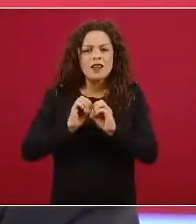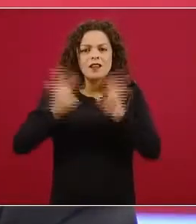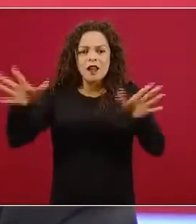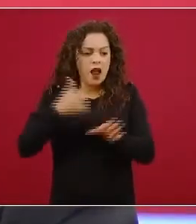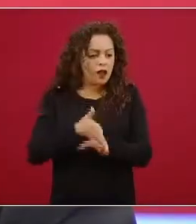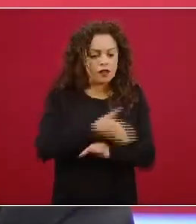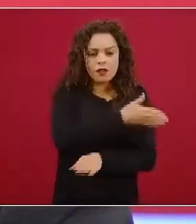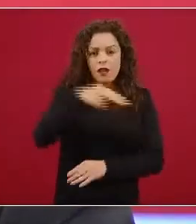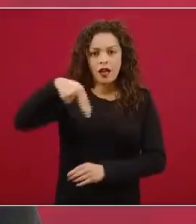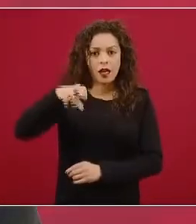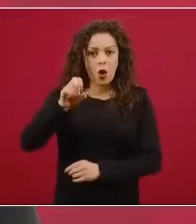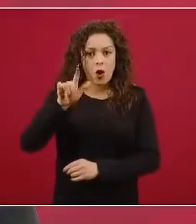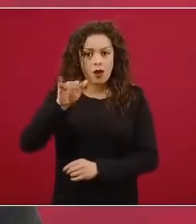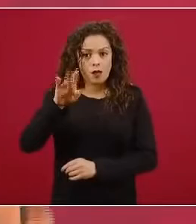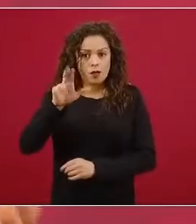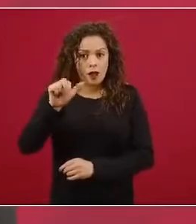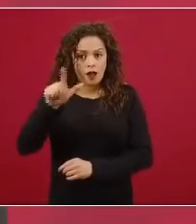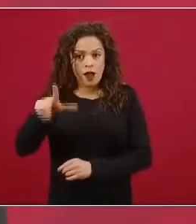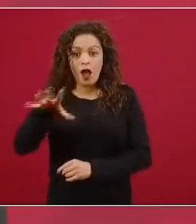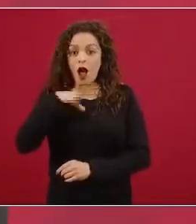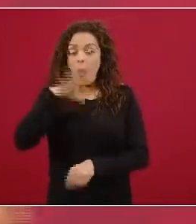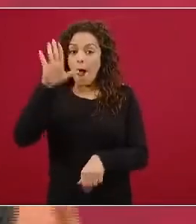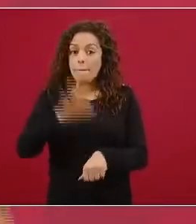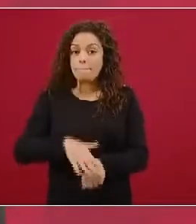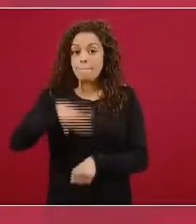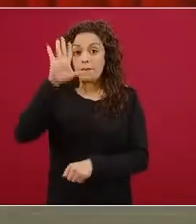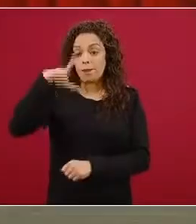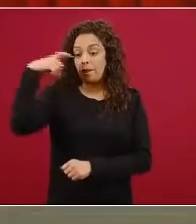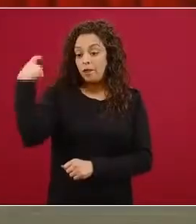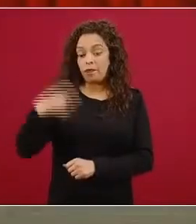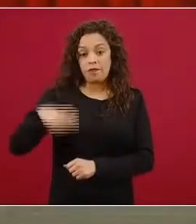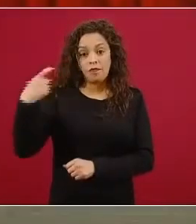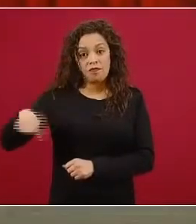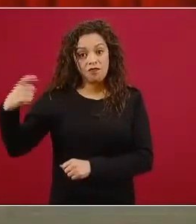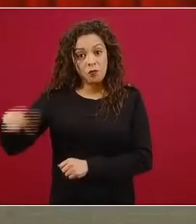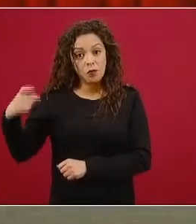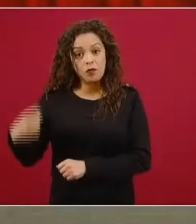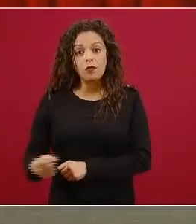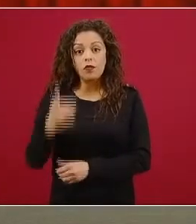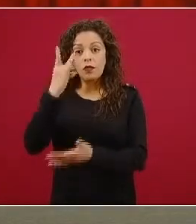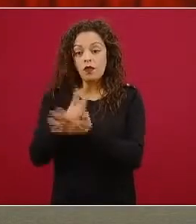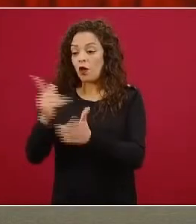concentró la riqueza en menor cantidad de personas,